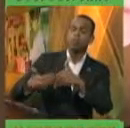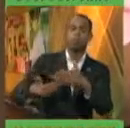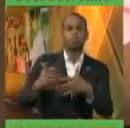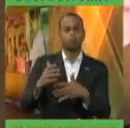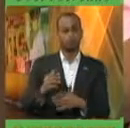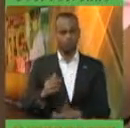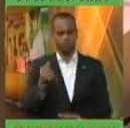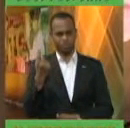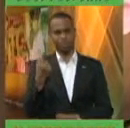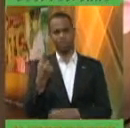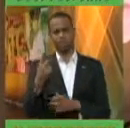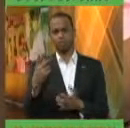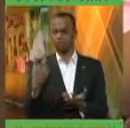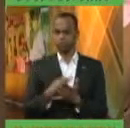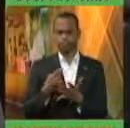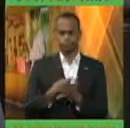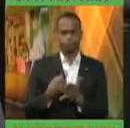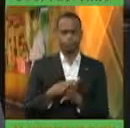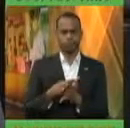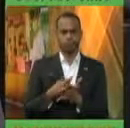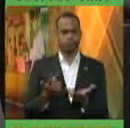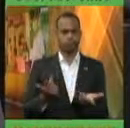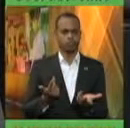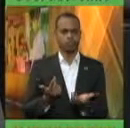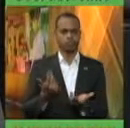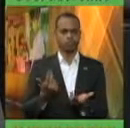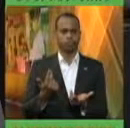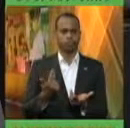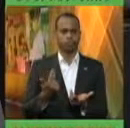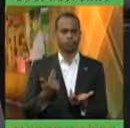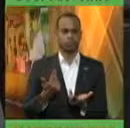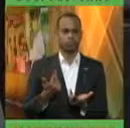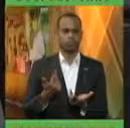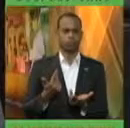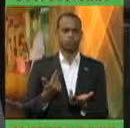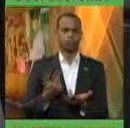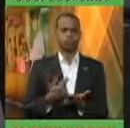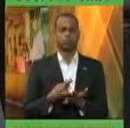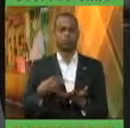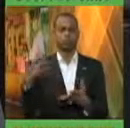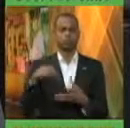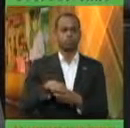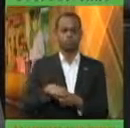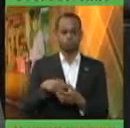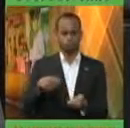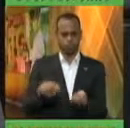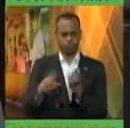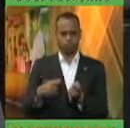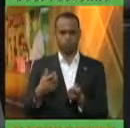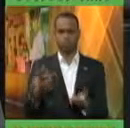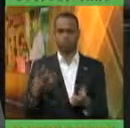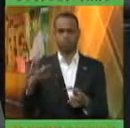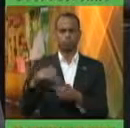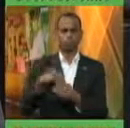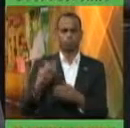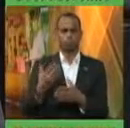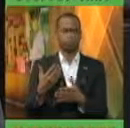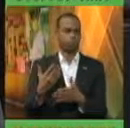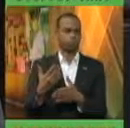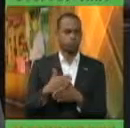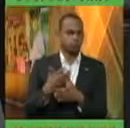programando con presupuesto de el presupuesto que hay en el ayuntamiento de participativos